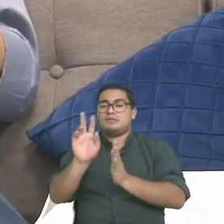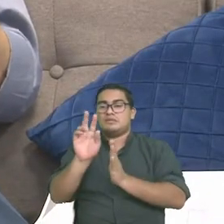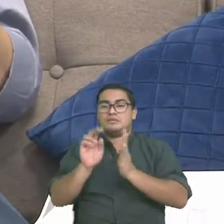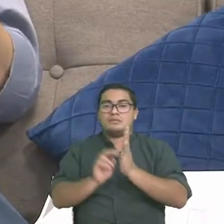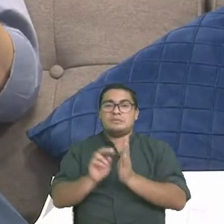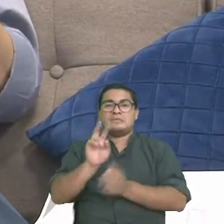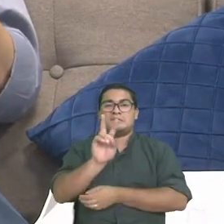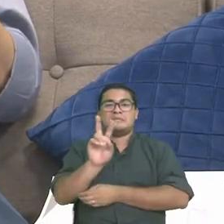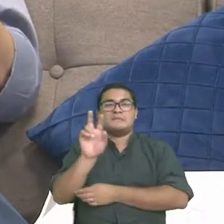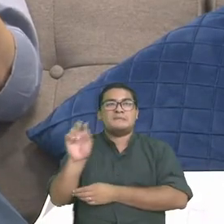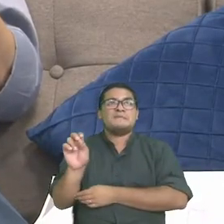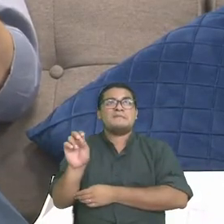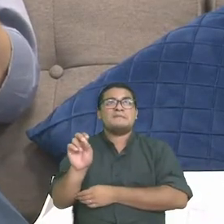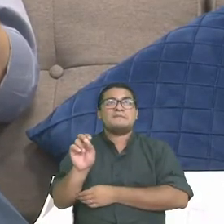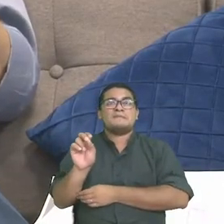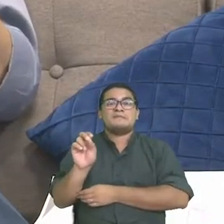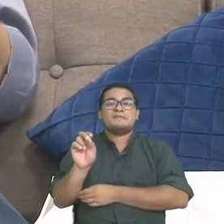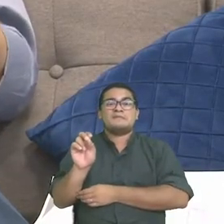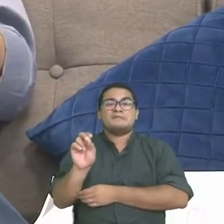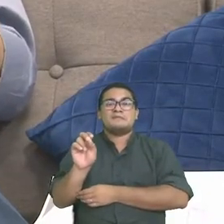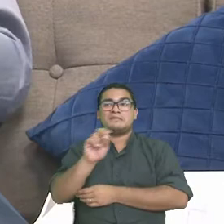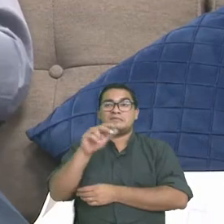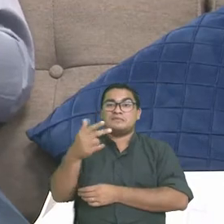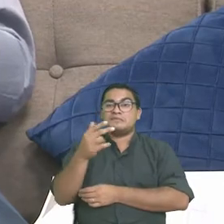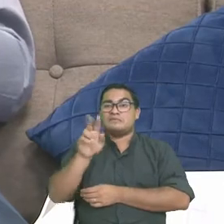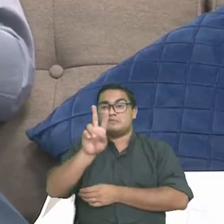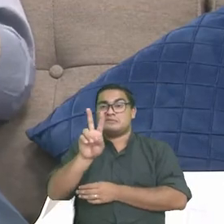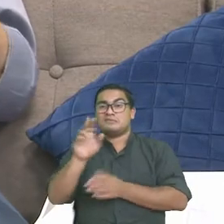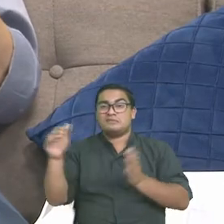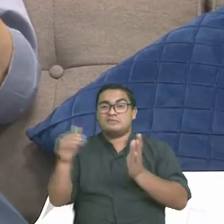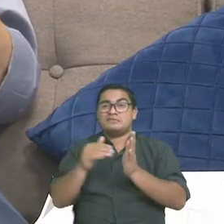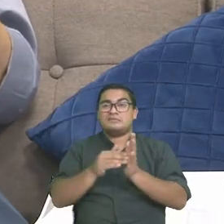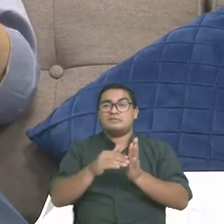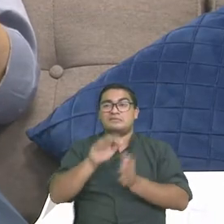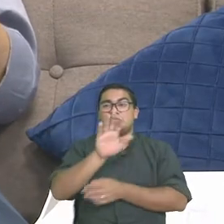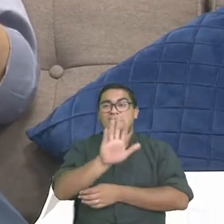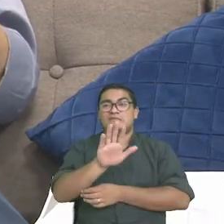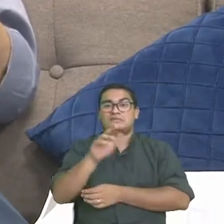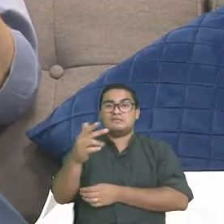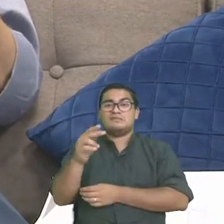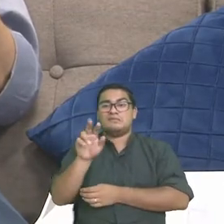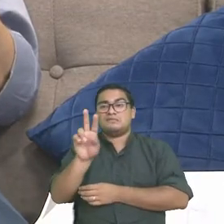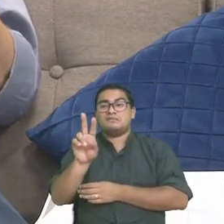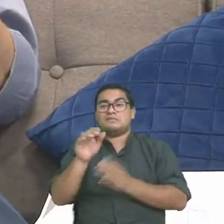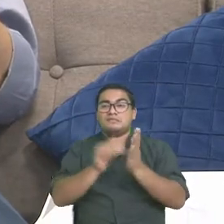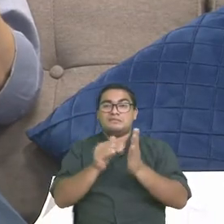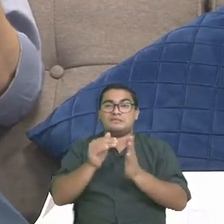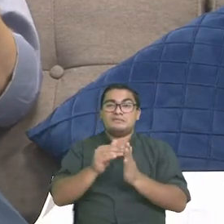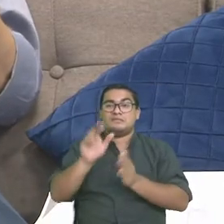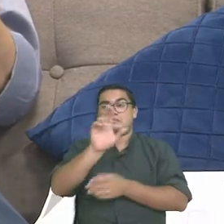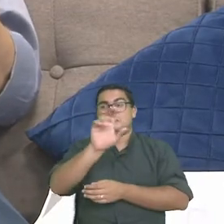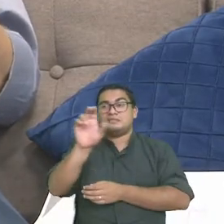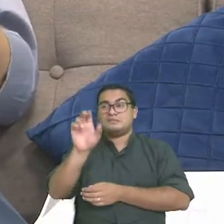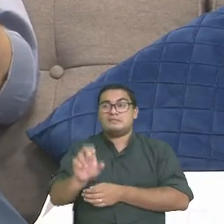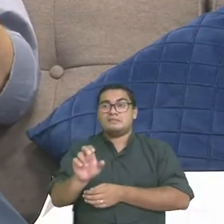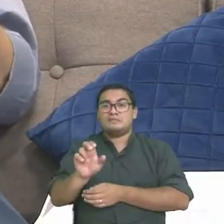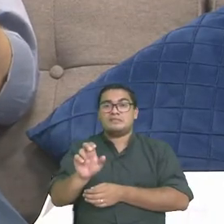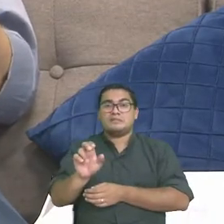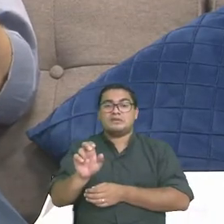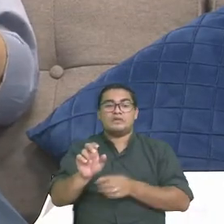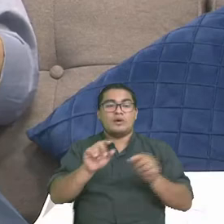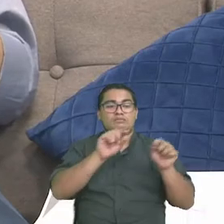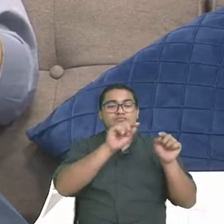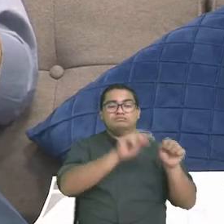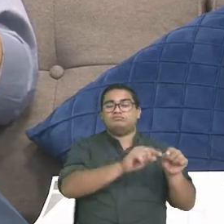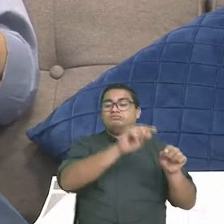nosotros tenemos un presupuesto de 82.582 millones de córdoba. O sea, hemos hecho un salto nominal